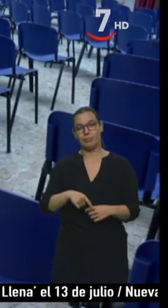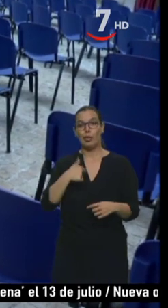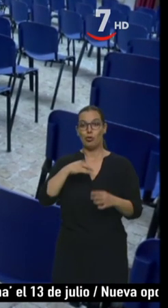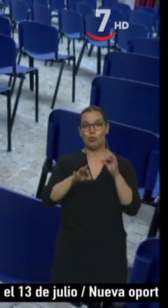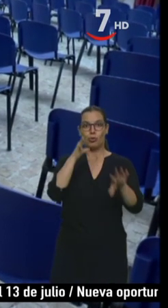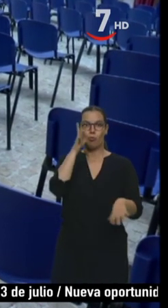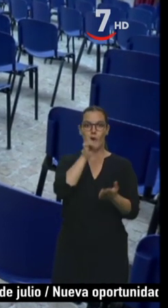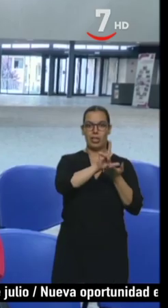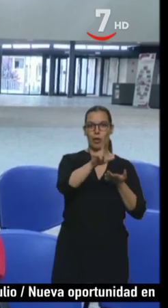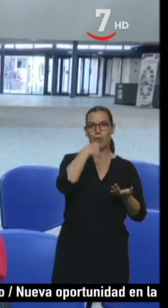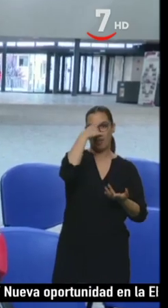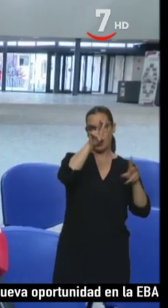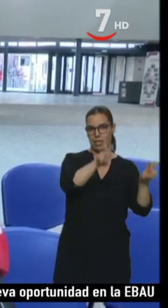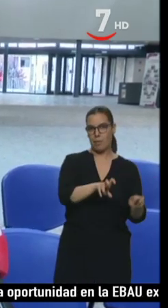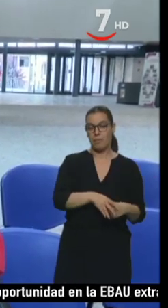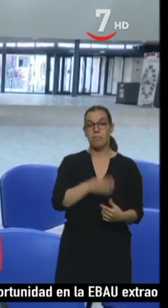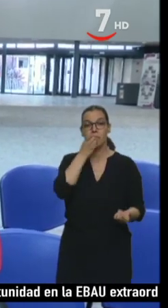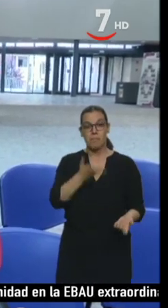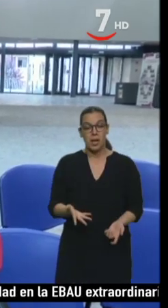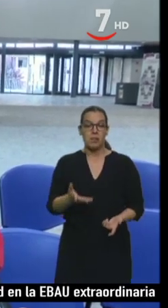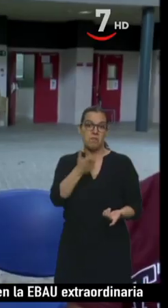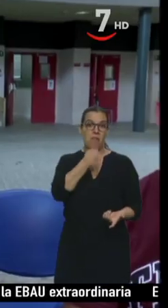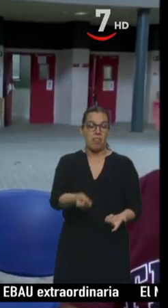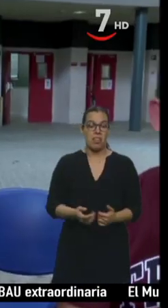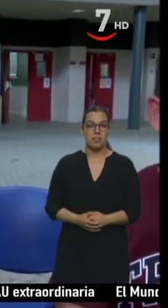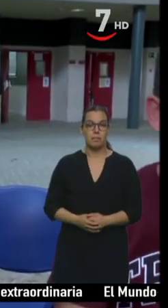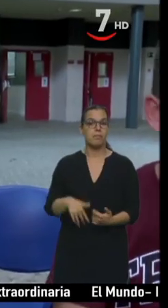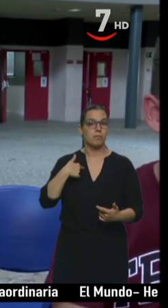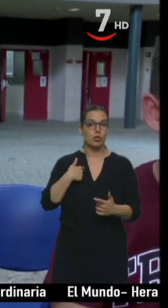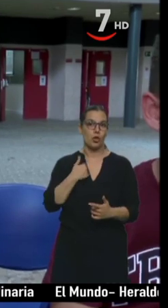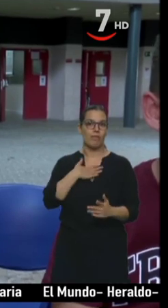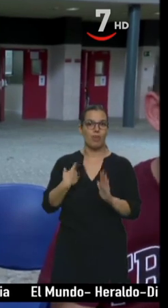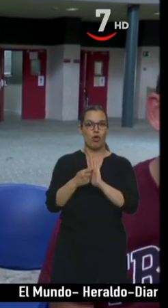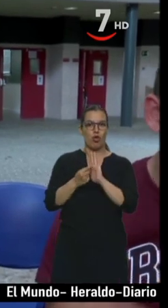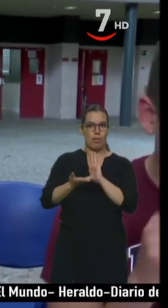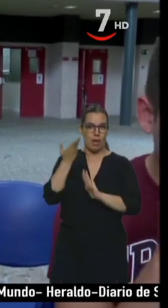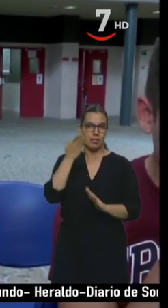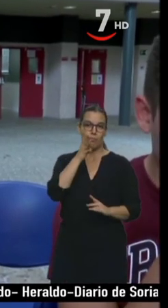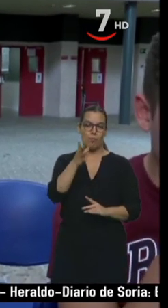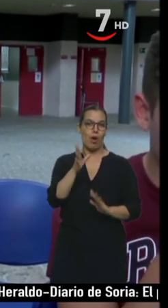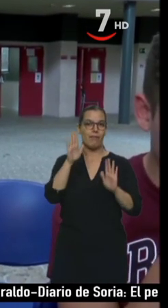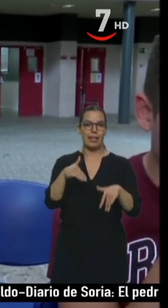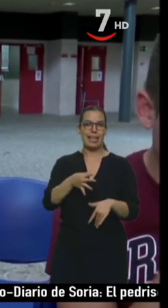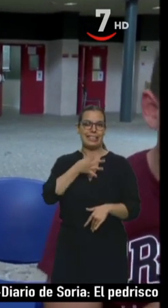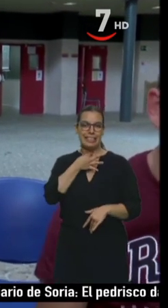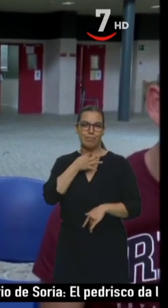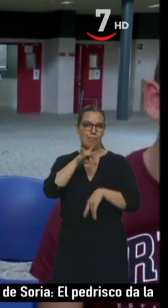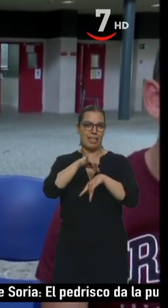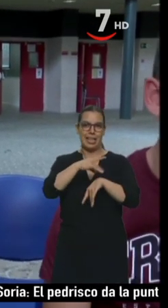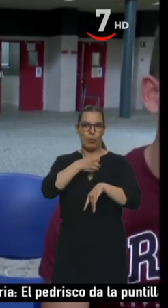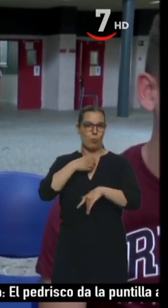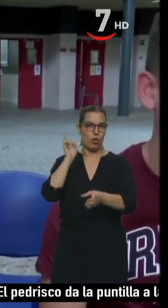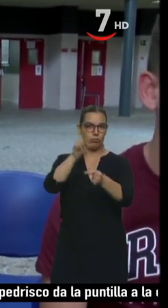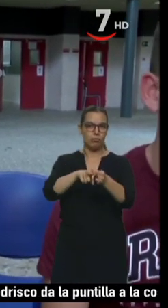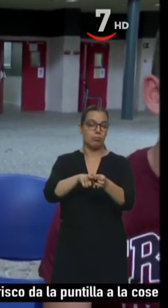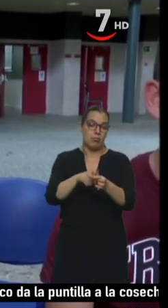tema de literatura que me sabía. Bien, ha ido bien, la facilito. Yo voy a subir nota porque no me llegó para medicina y voy a intentarlo.